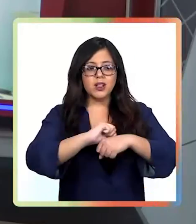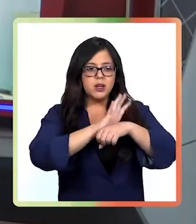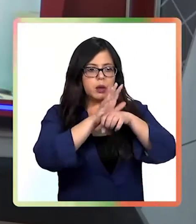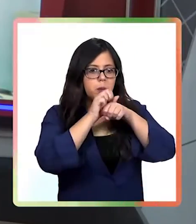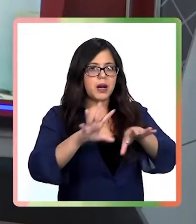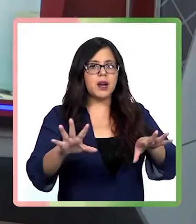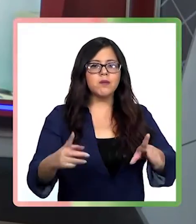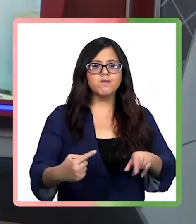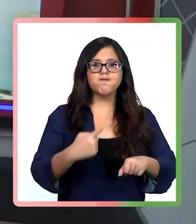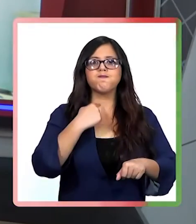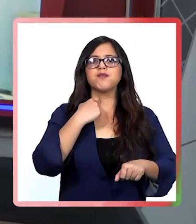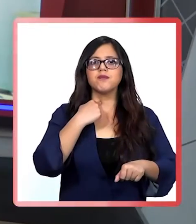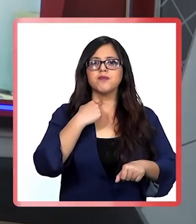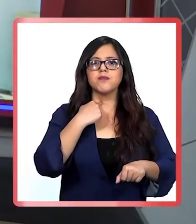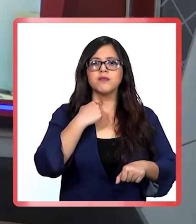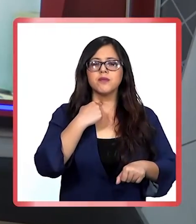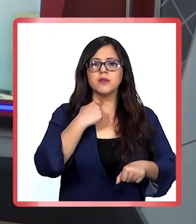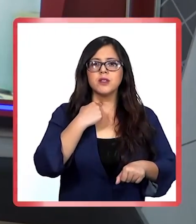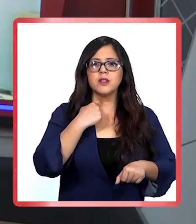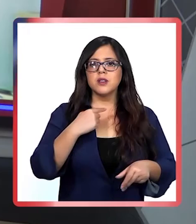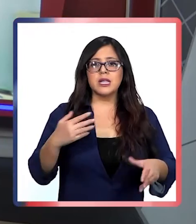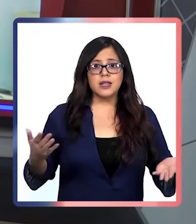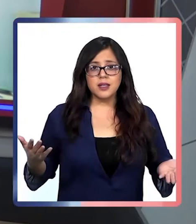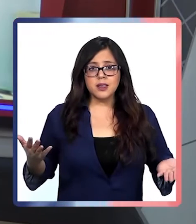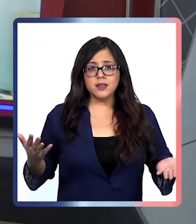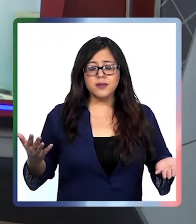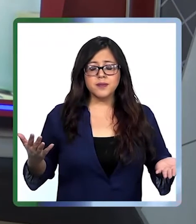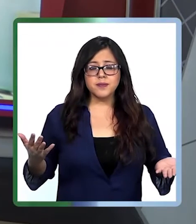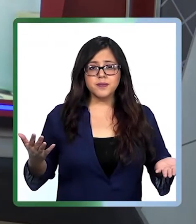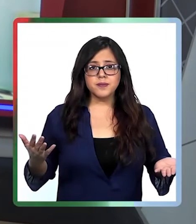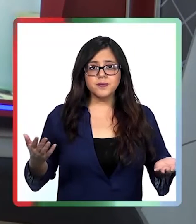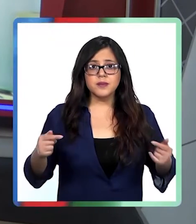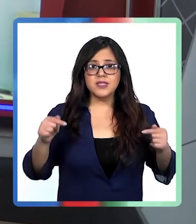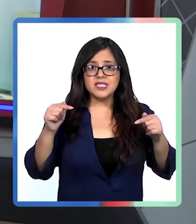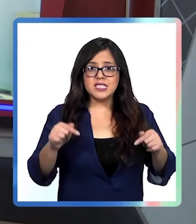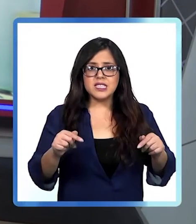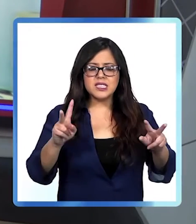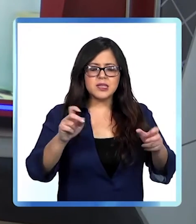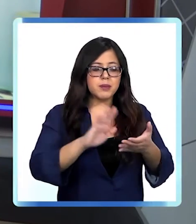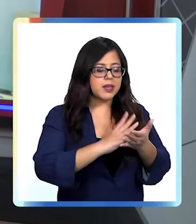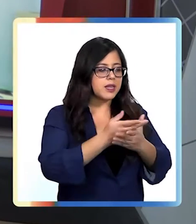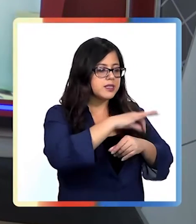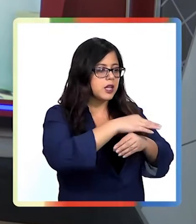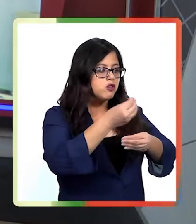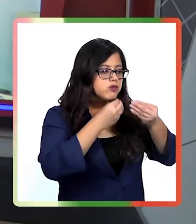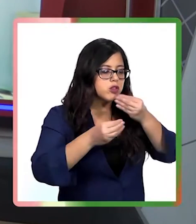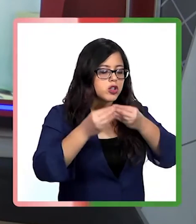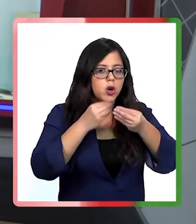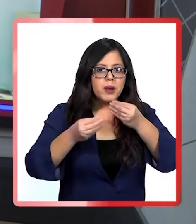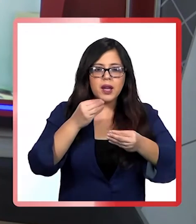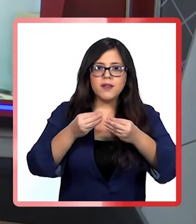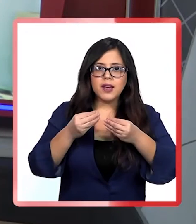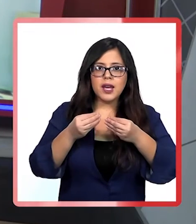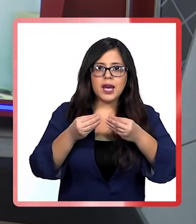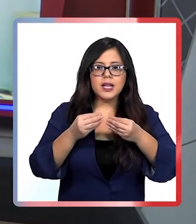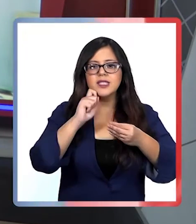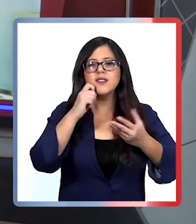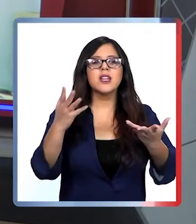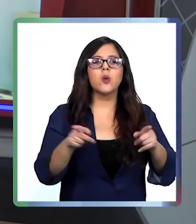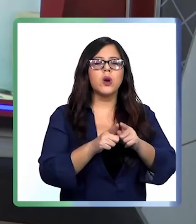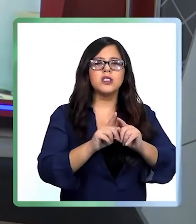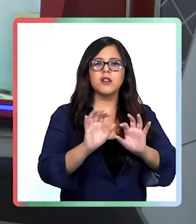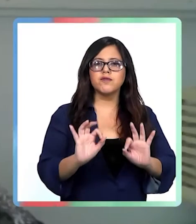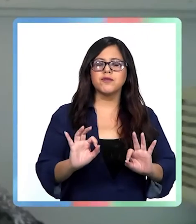puede atacar donde más nos duele, en nuestro talón de Aquiles, y esas costumbres sanas de comer bien, me refiero a